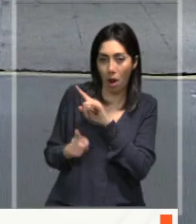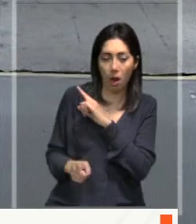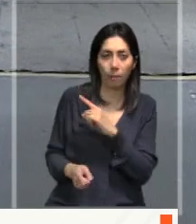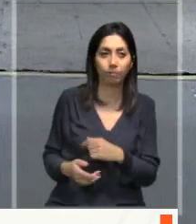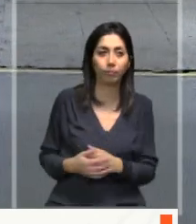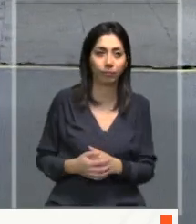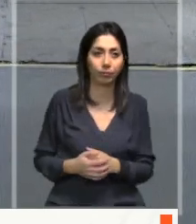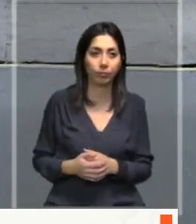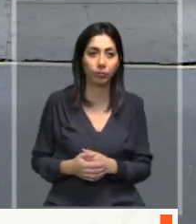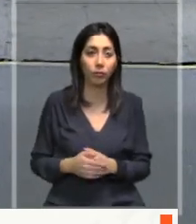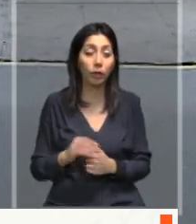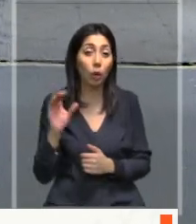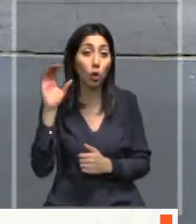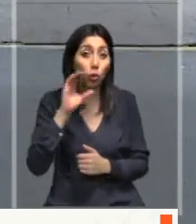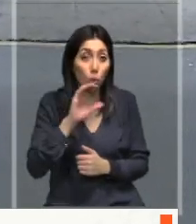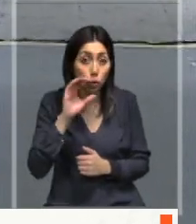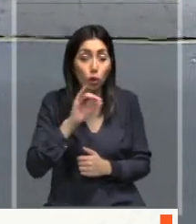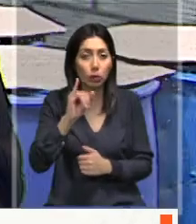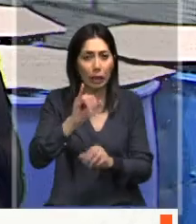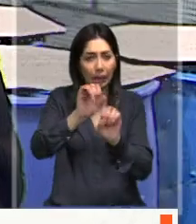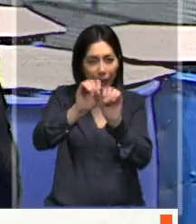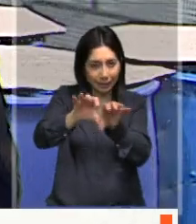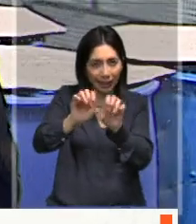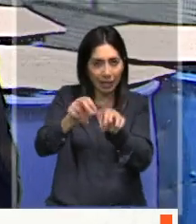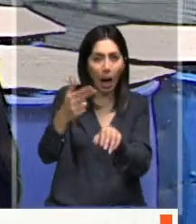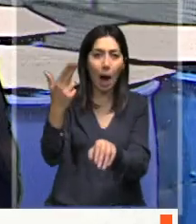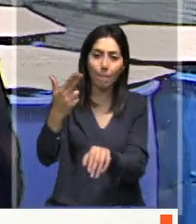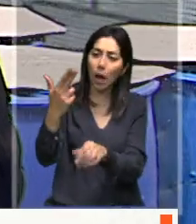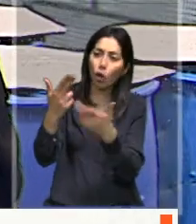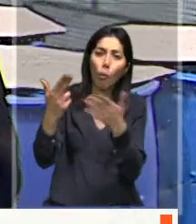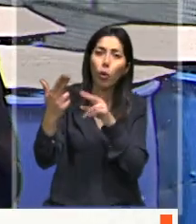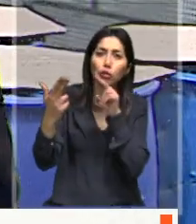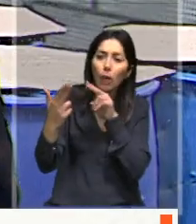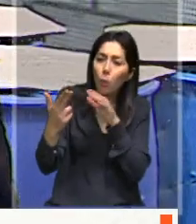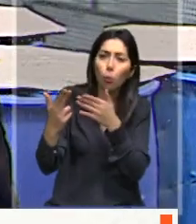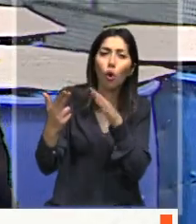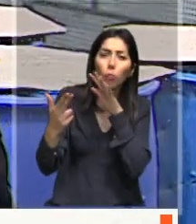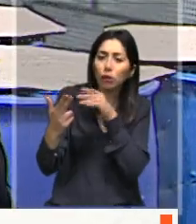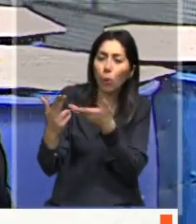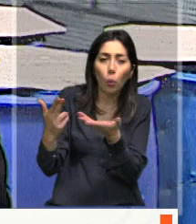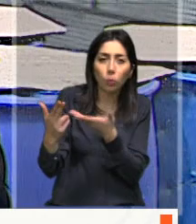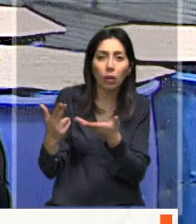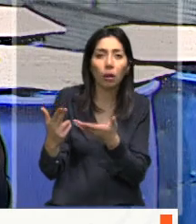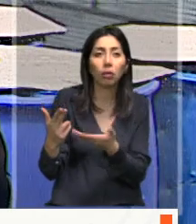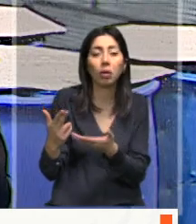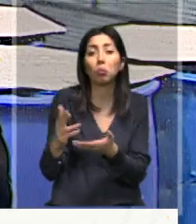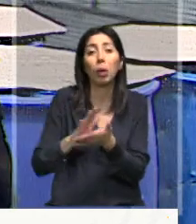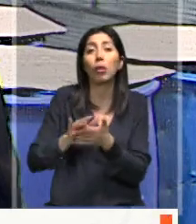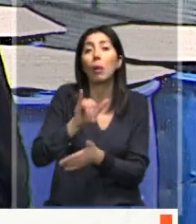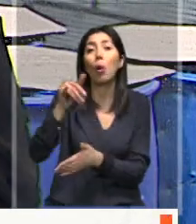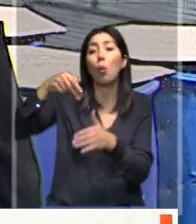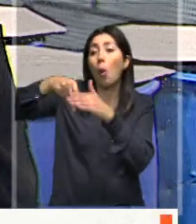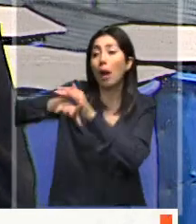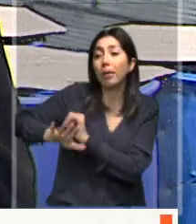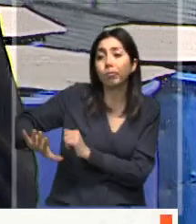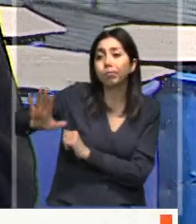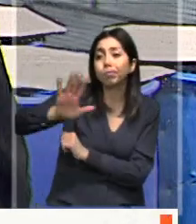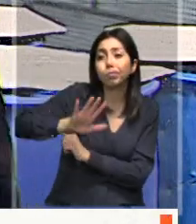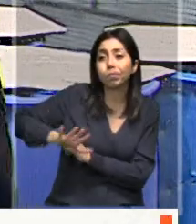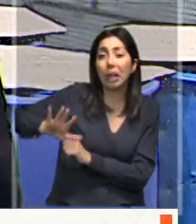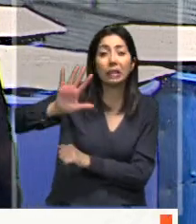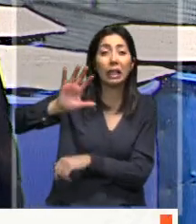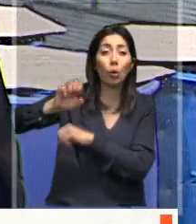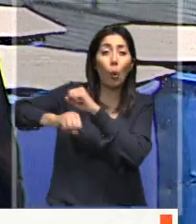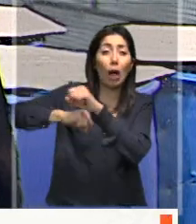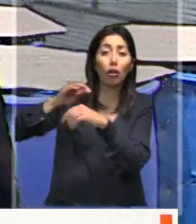Pero el curso, si bien te enseña a manipular el arma, te deja guardada en 2 meses más, 3 meses más, 6 meses más, 5 años más.